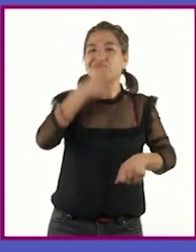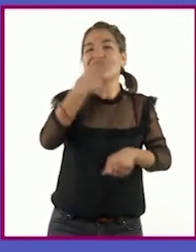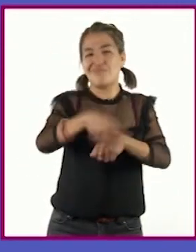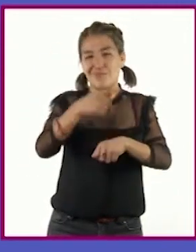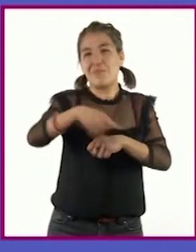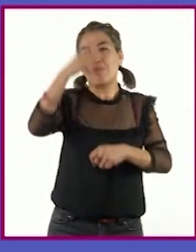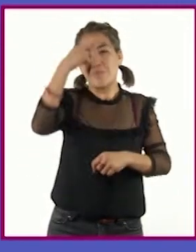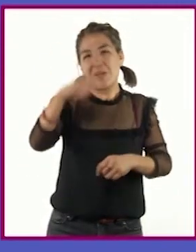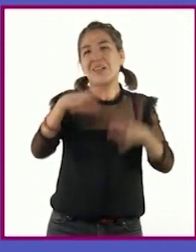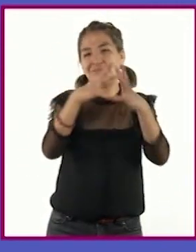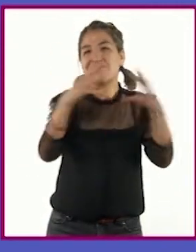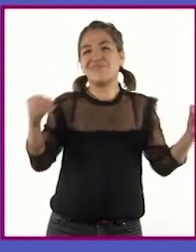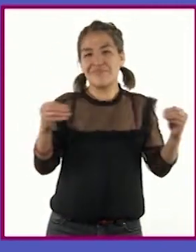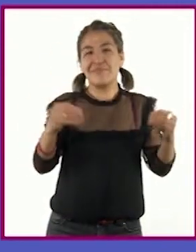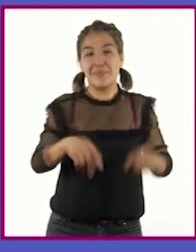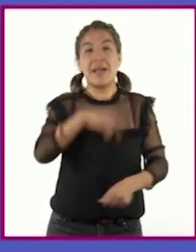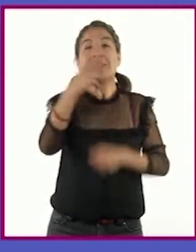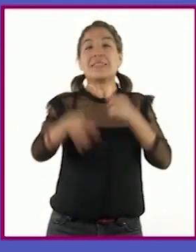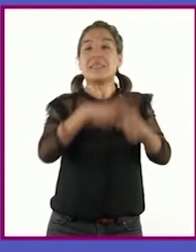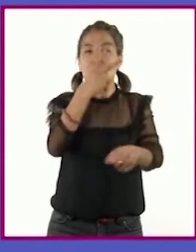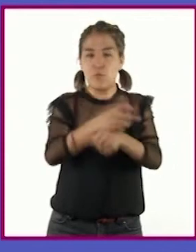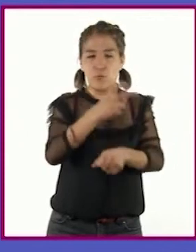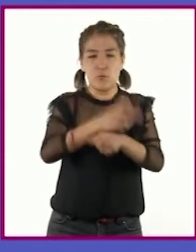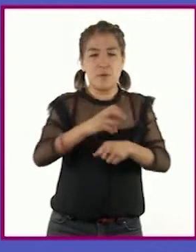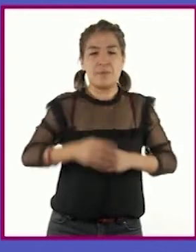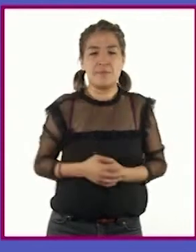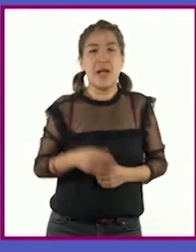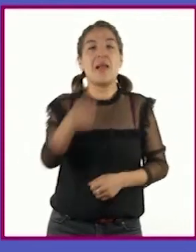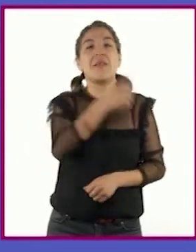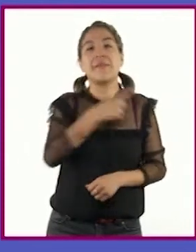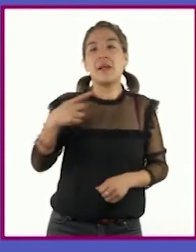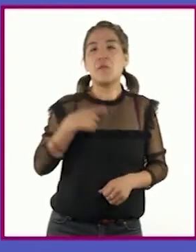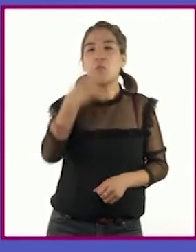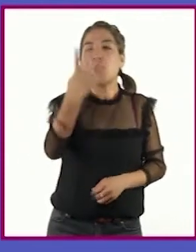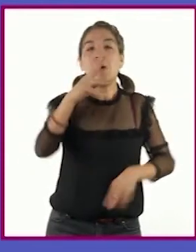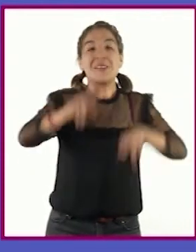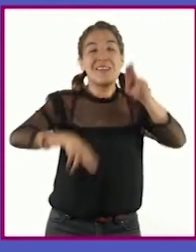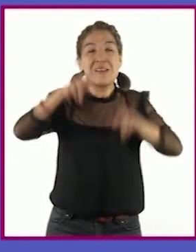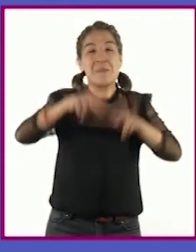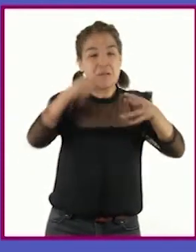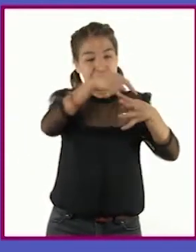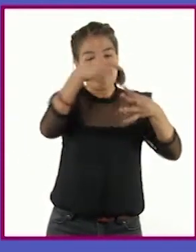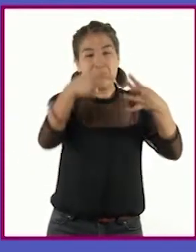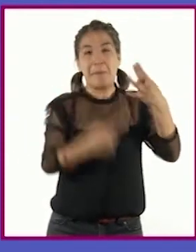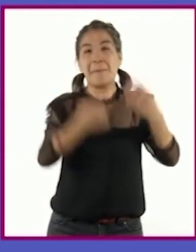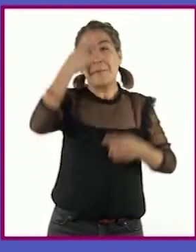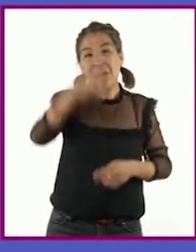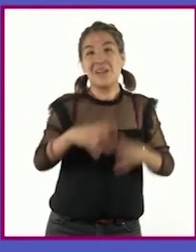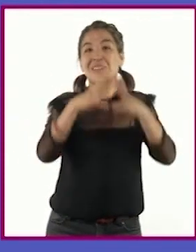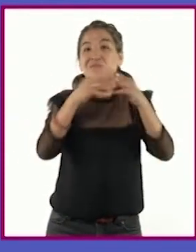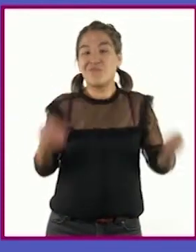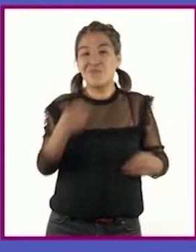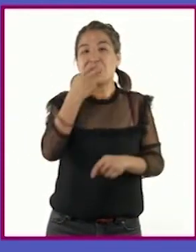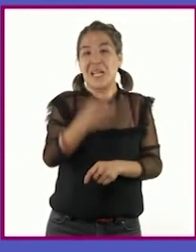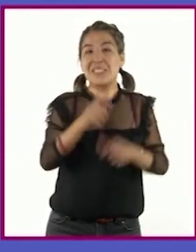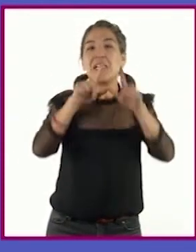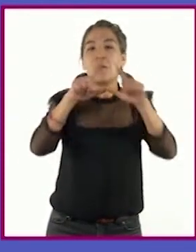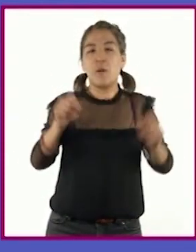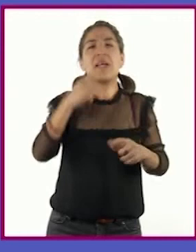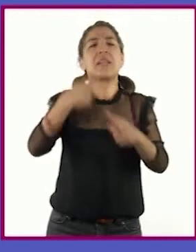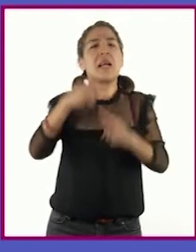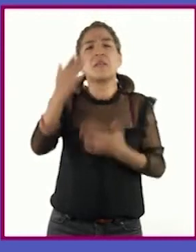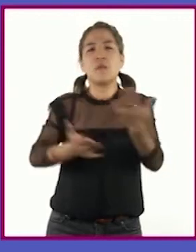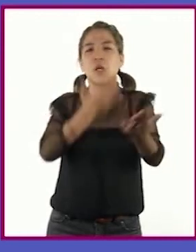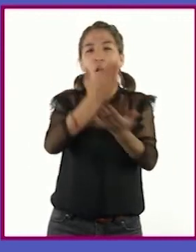desaparición. En segundo lugar, se respetaron los 4 niveles de riesgo de desaparición propuestos por el